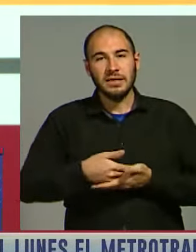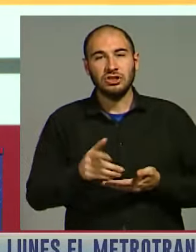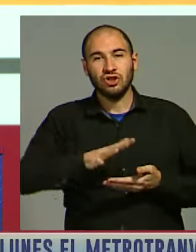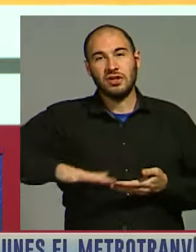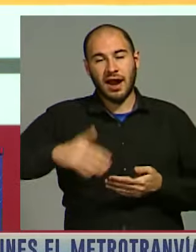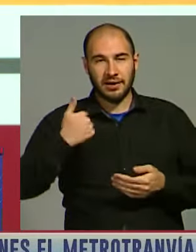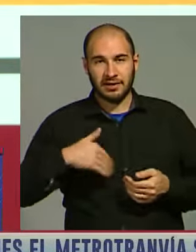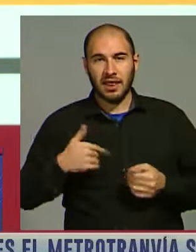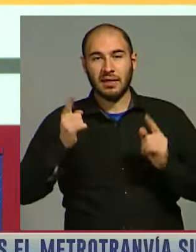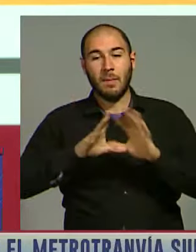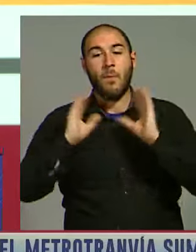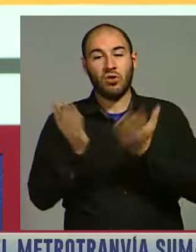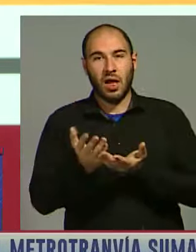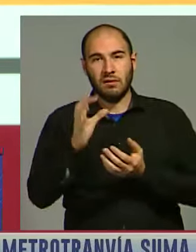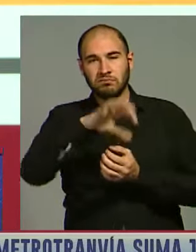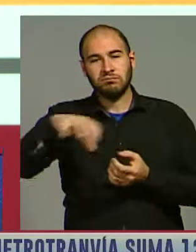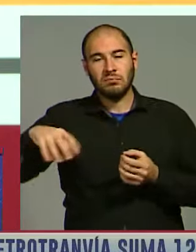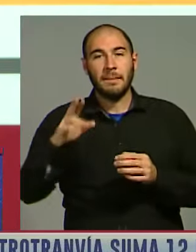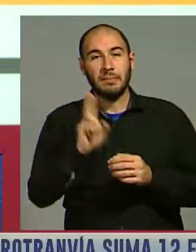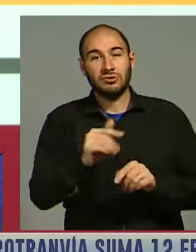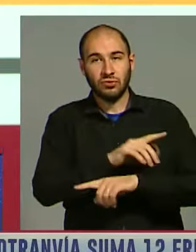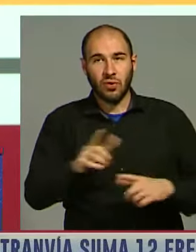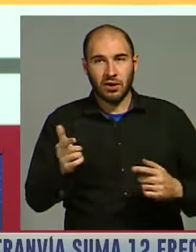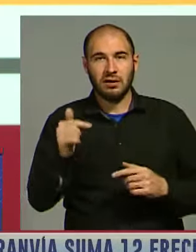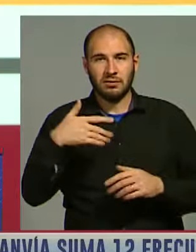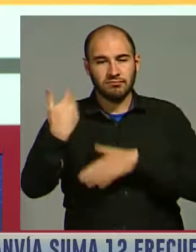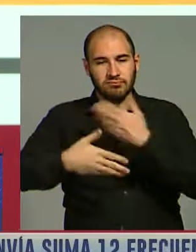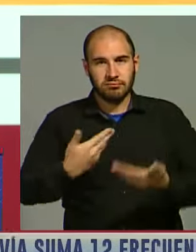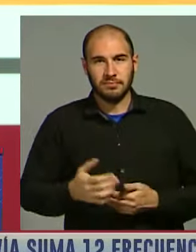de la sociedad argentina y del mundo, ¿no? En los lugares donde no está permitido, que se viene gestando desde hace tiempo.